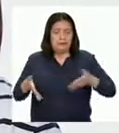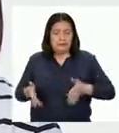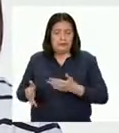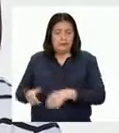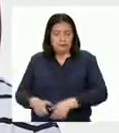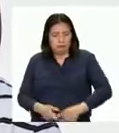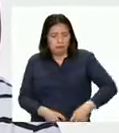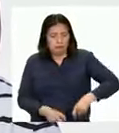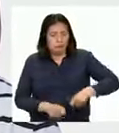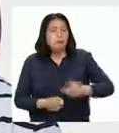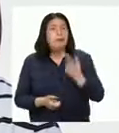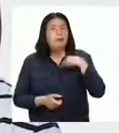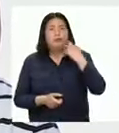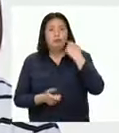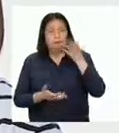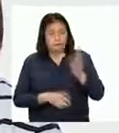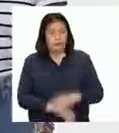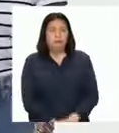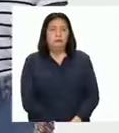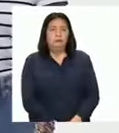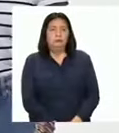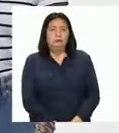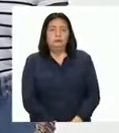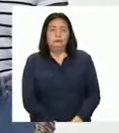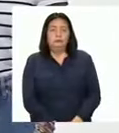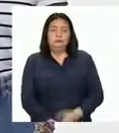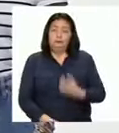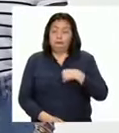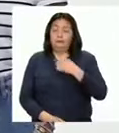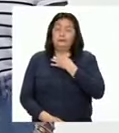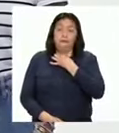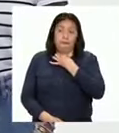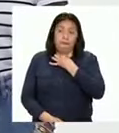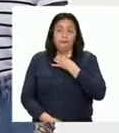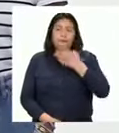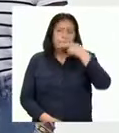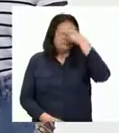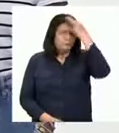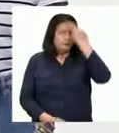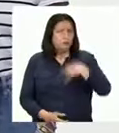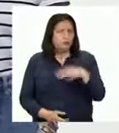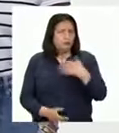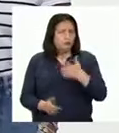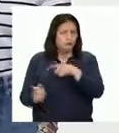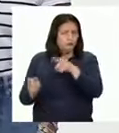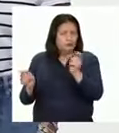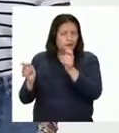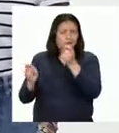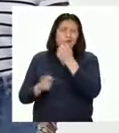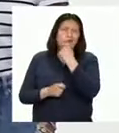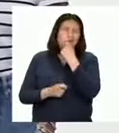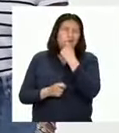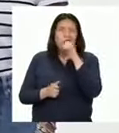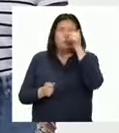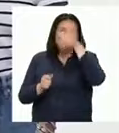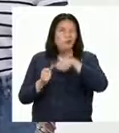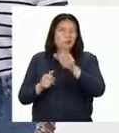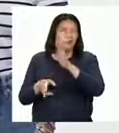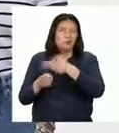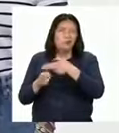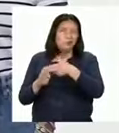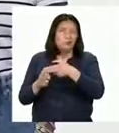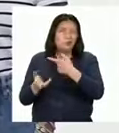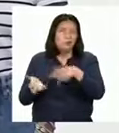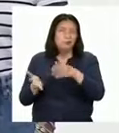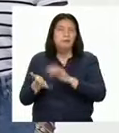pantalones remangados para los hombres. Mi abuela es de Huánuco. Hay una fiesta, no recuerdo cómo se llama,